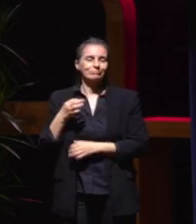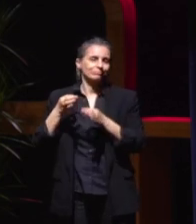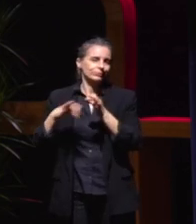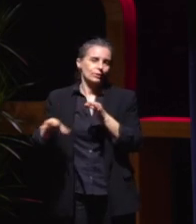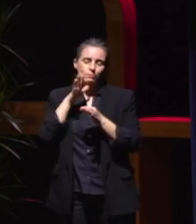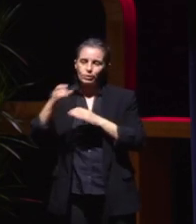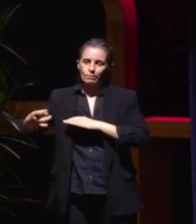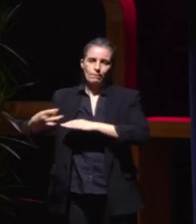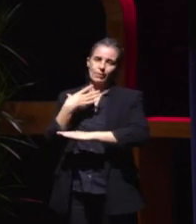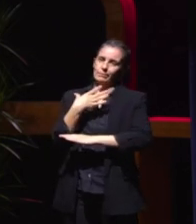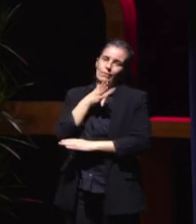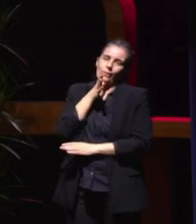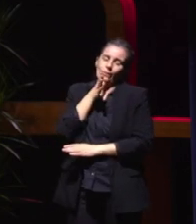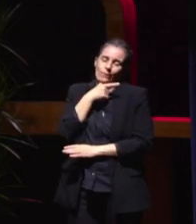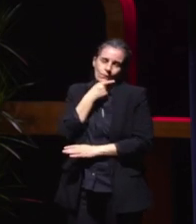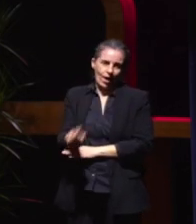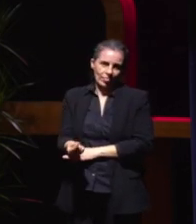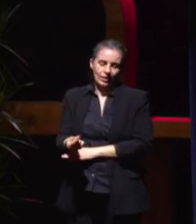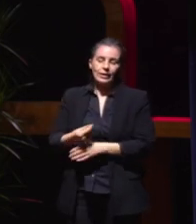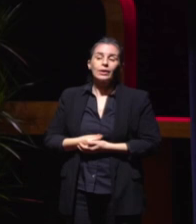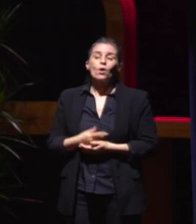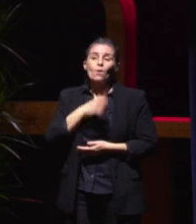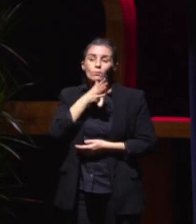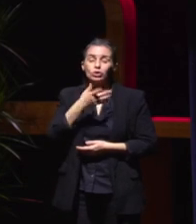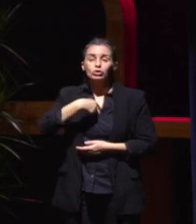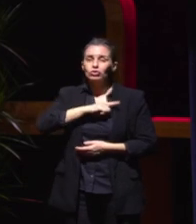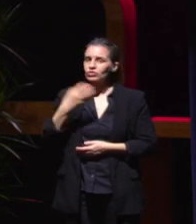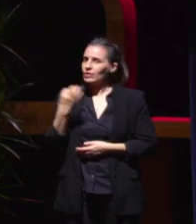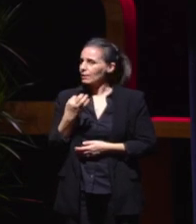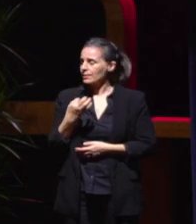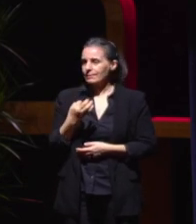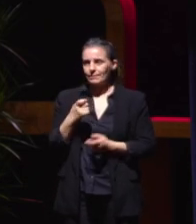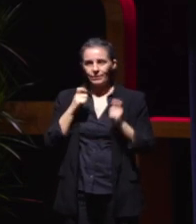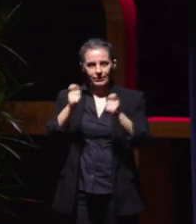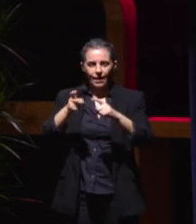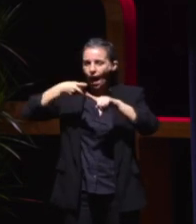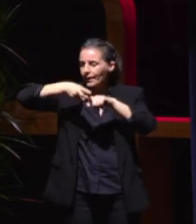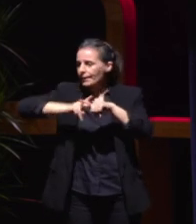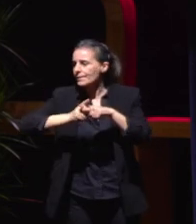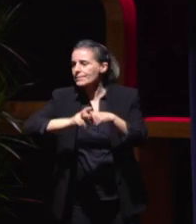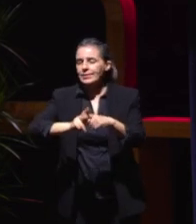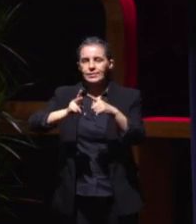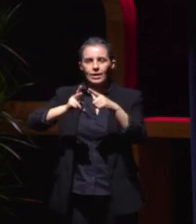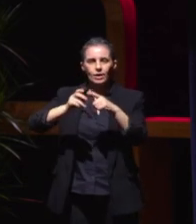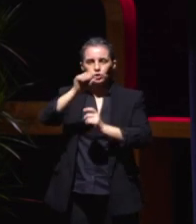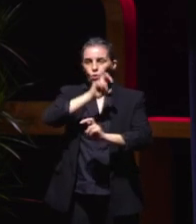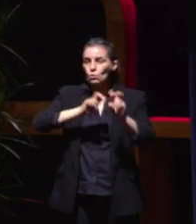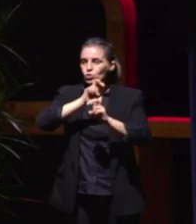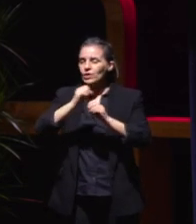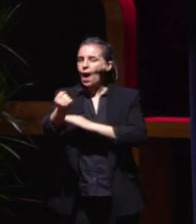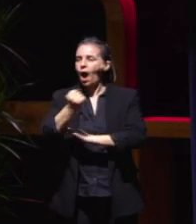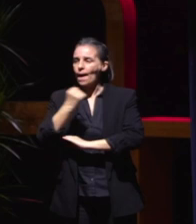muchísima facilidad por eso yo creo que hay que tenéis que estar armadas Buscar apoyos